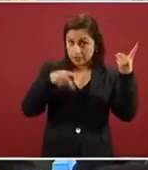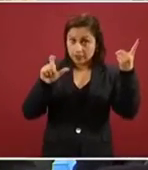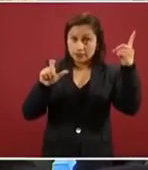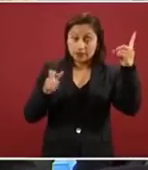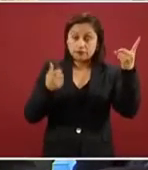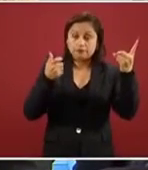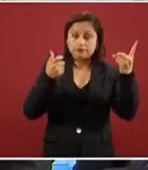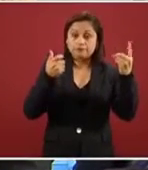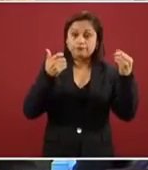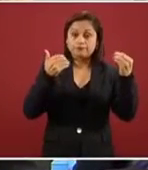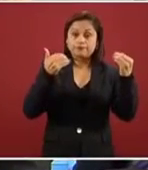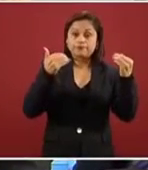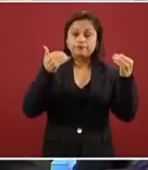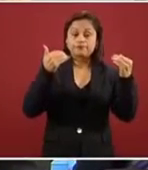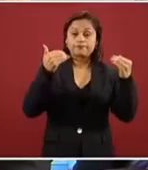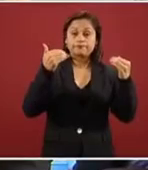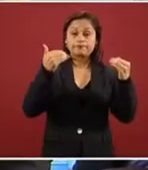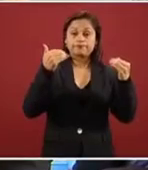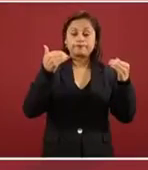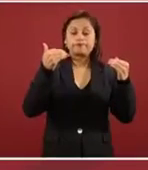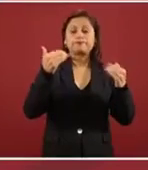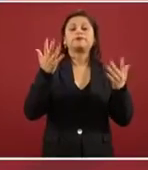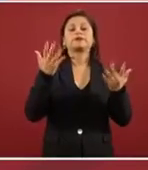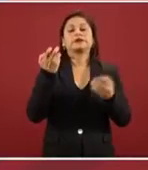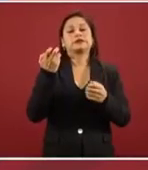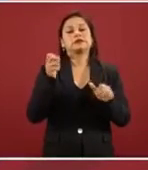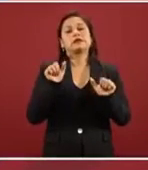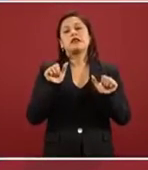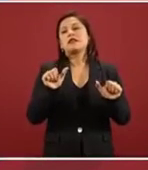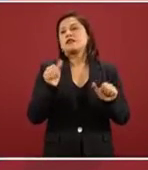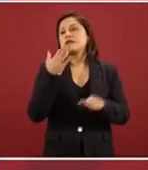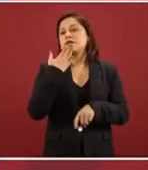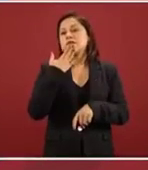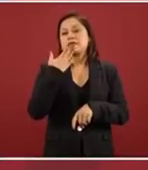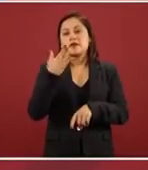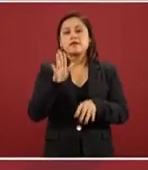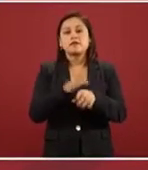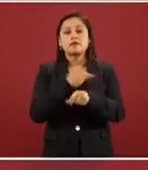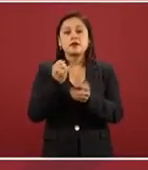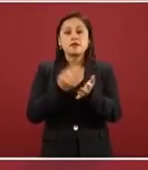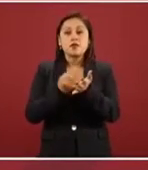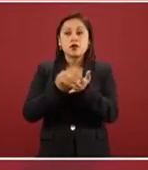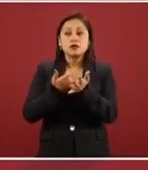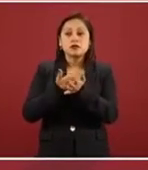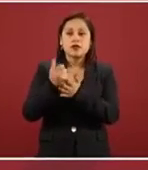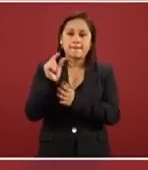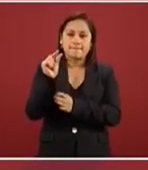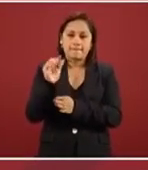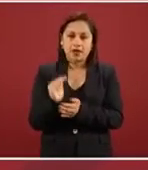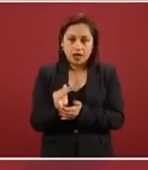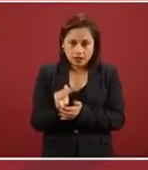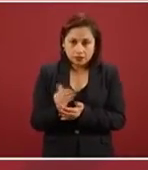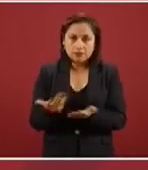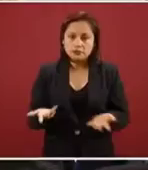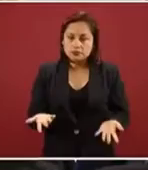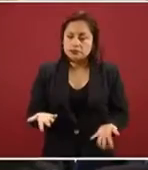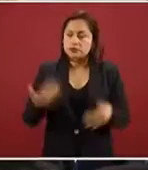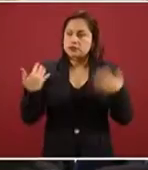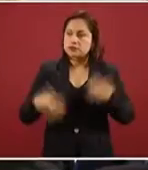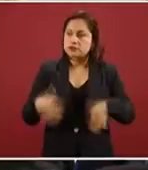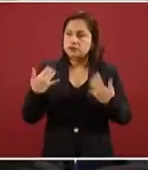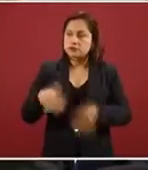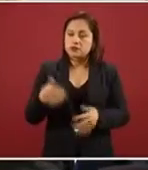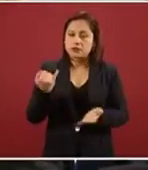esto también nos ayuda en lo que tiene que ver con deuda, para no pagar tantos